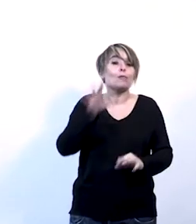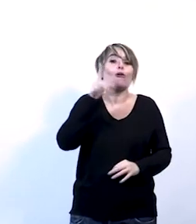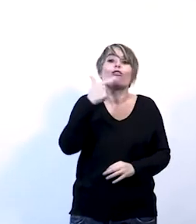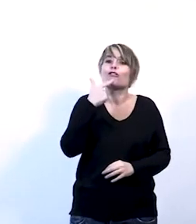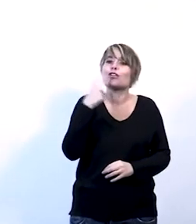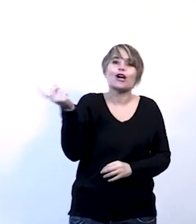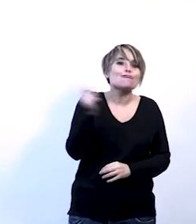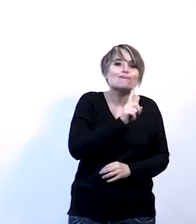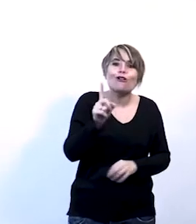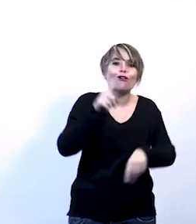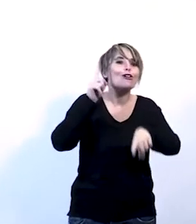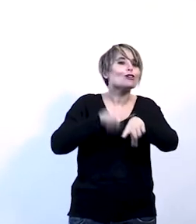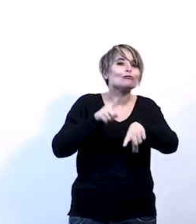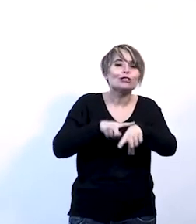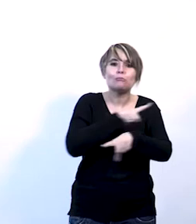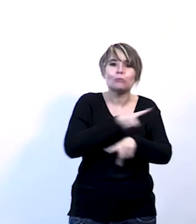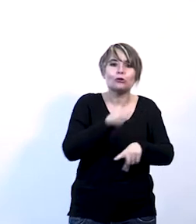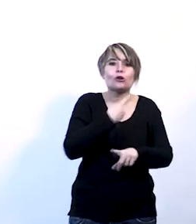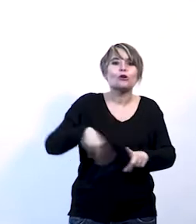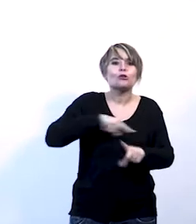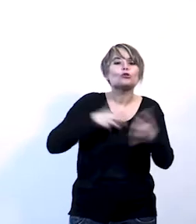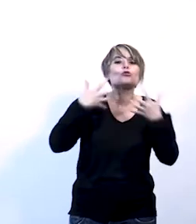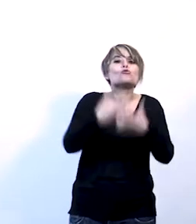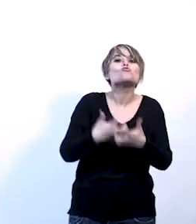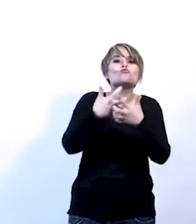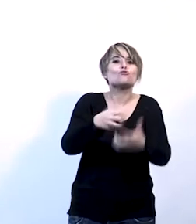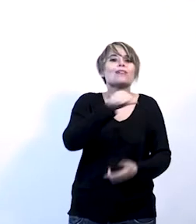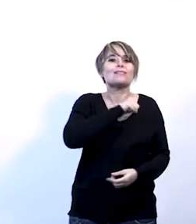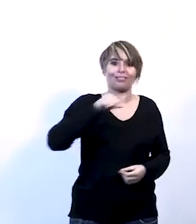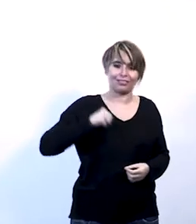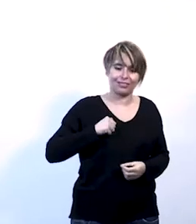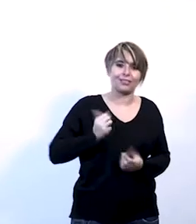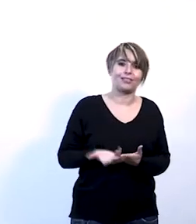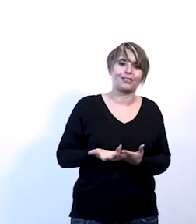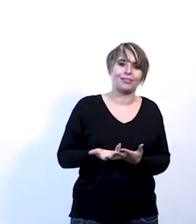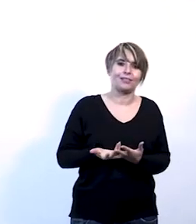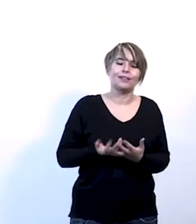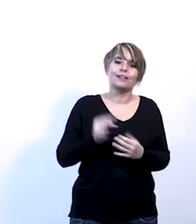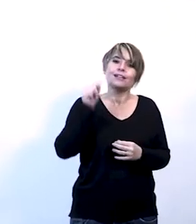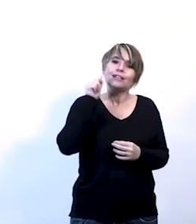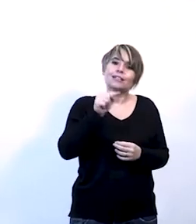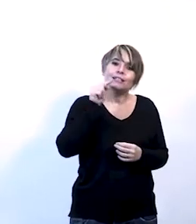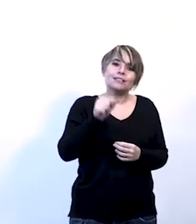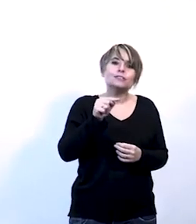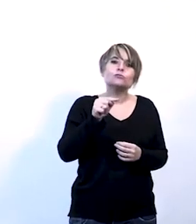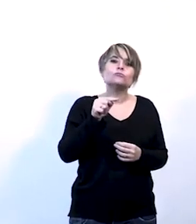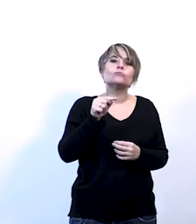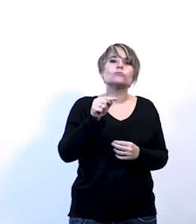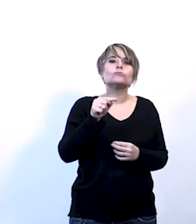que no es tiempo. Tenemos una lucha de independencia. Y es, también es